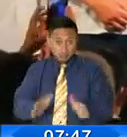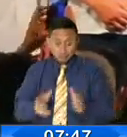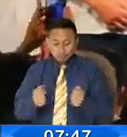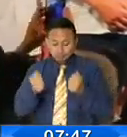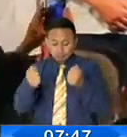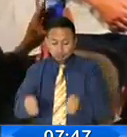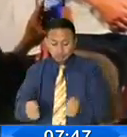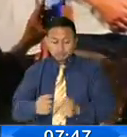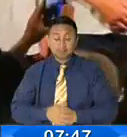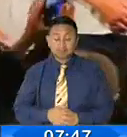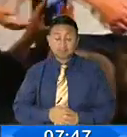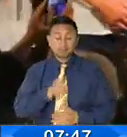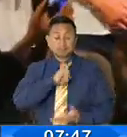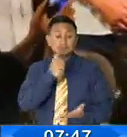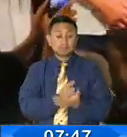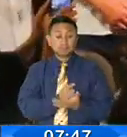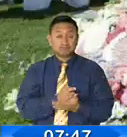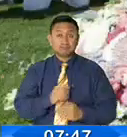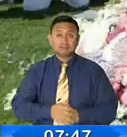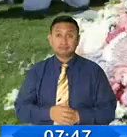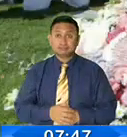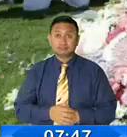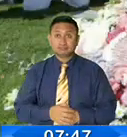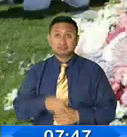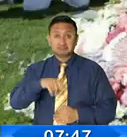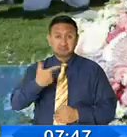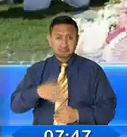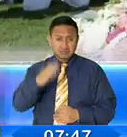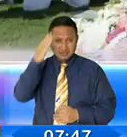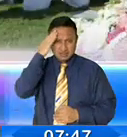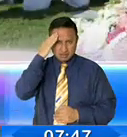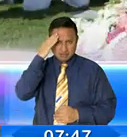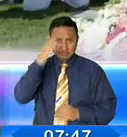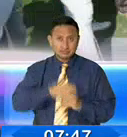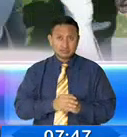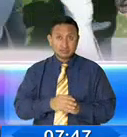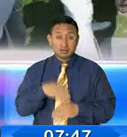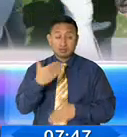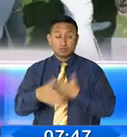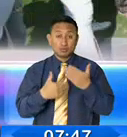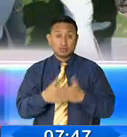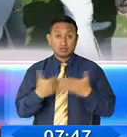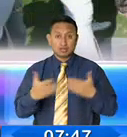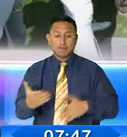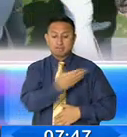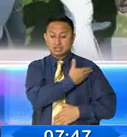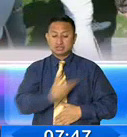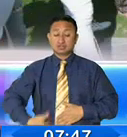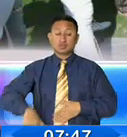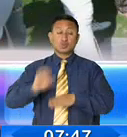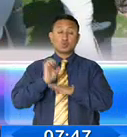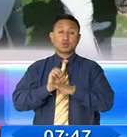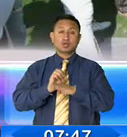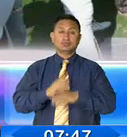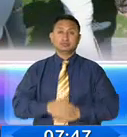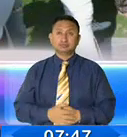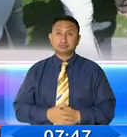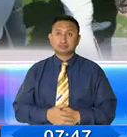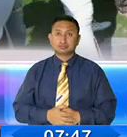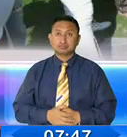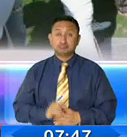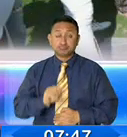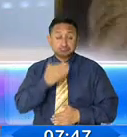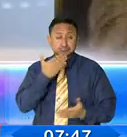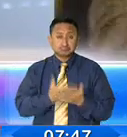Y así ocurrió. Lo hizo luego de conocer que en pocos días será posesionado como presidente de la República. Y agradeció a su